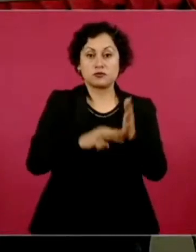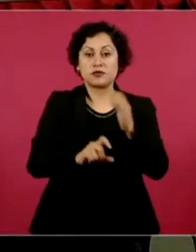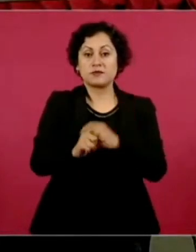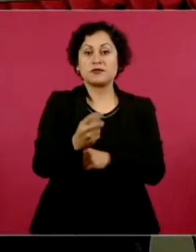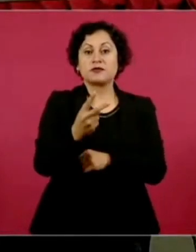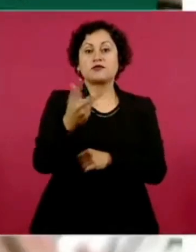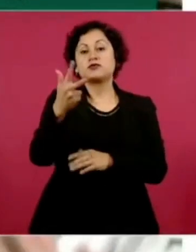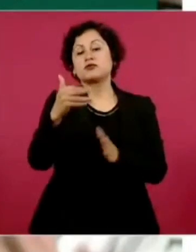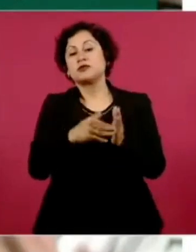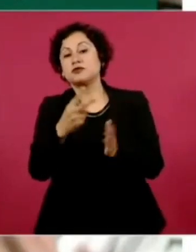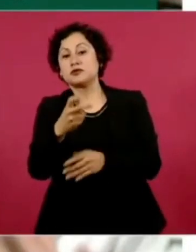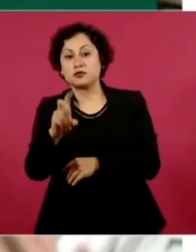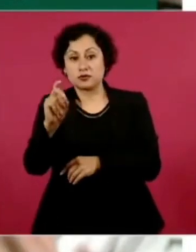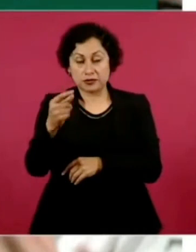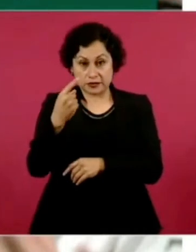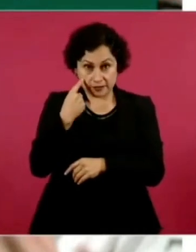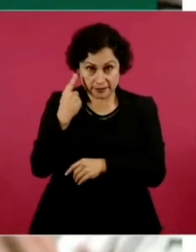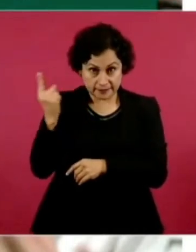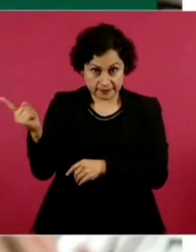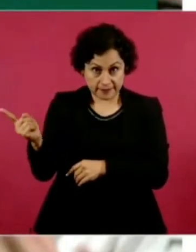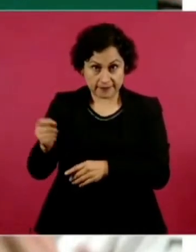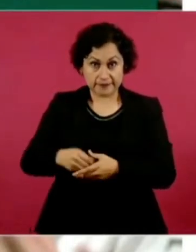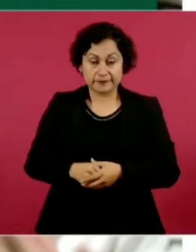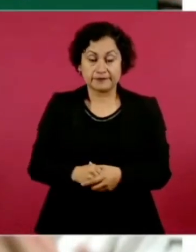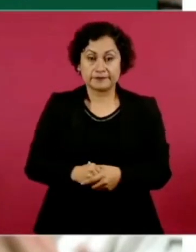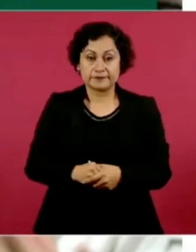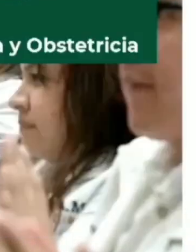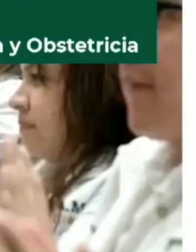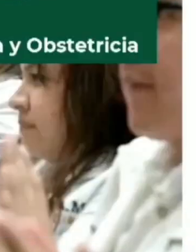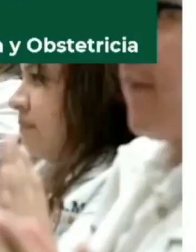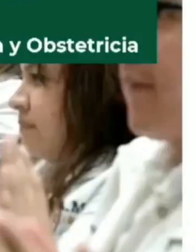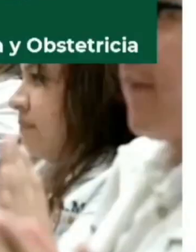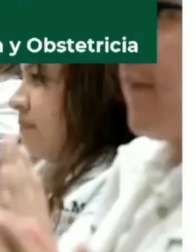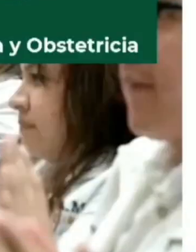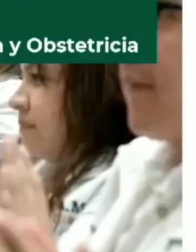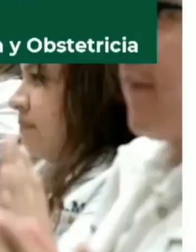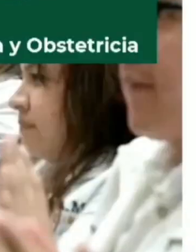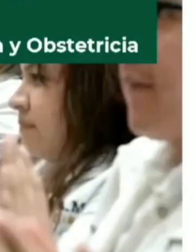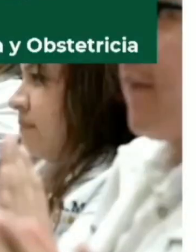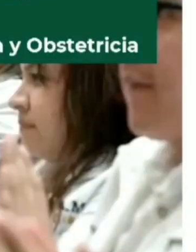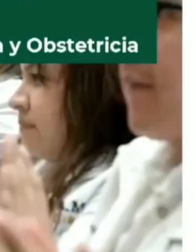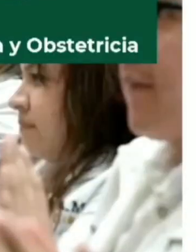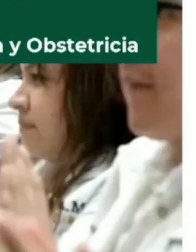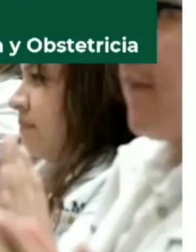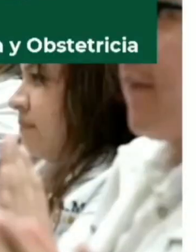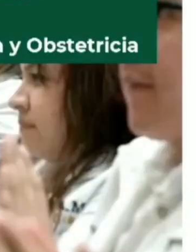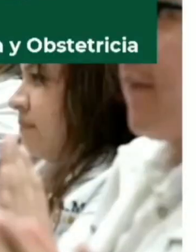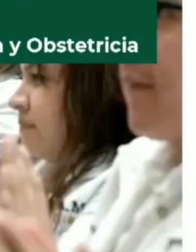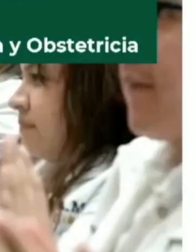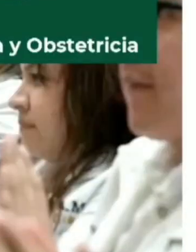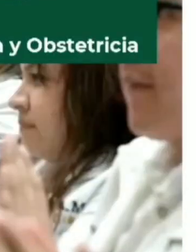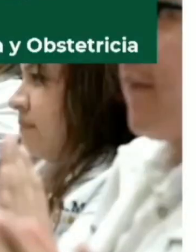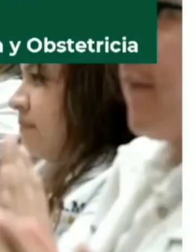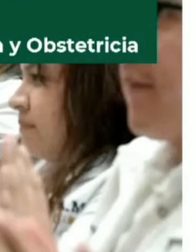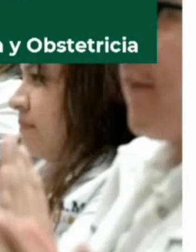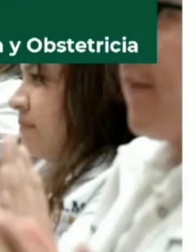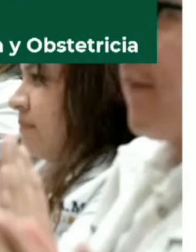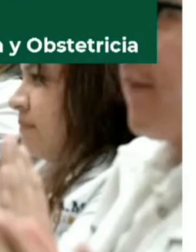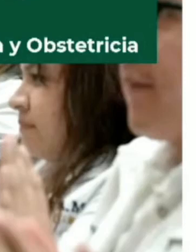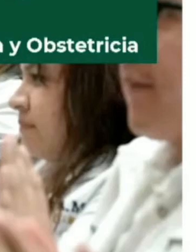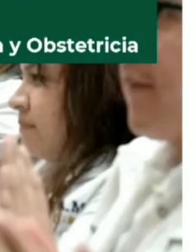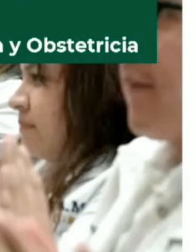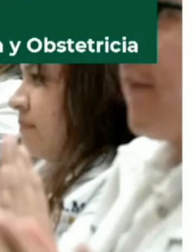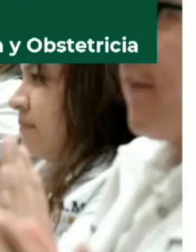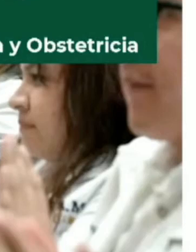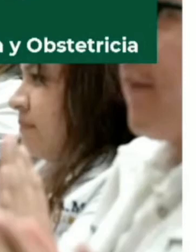8,330, 9,235 en 2023 y el año de mayor egreso de médicas y médicos especialistas en la historia de